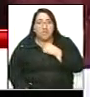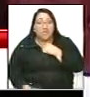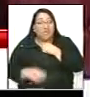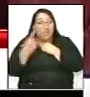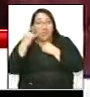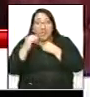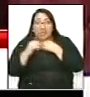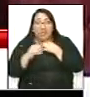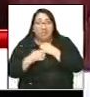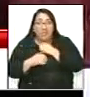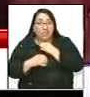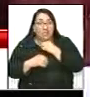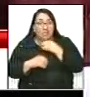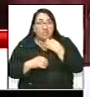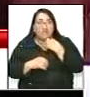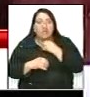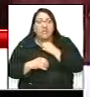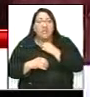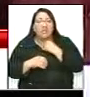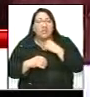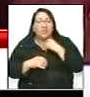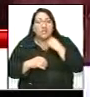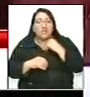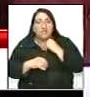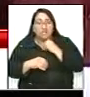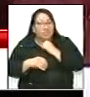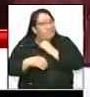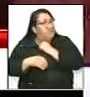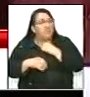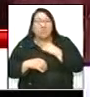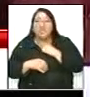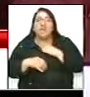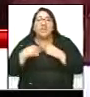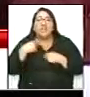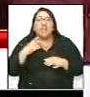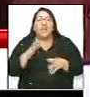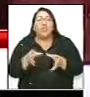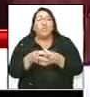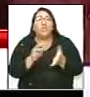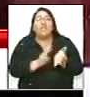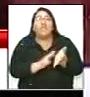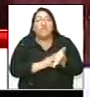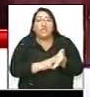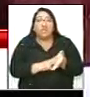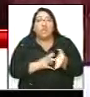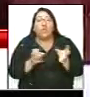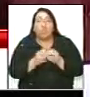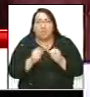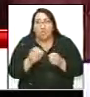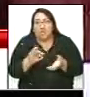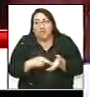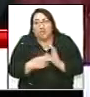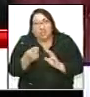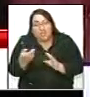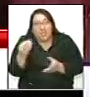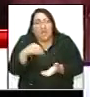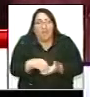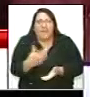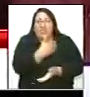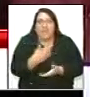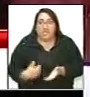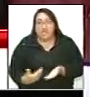esté adscrita y sea parte de la Defensoría o de alguna de las instituciones, y es de la Defensoría, porque evidentemente está la